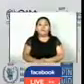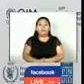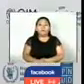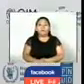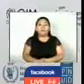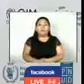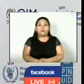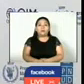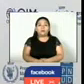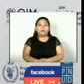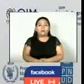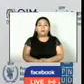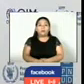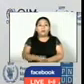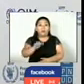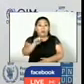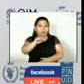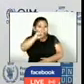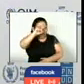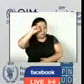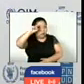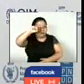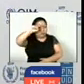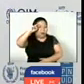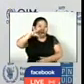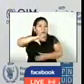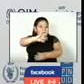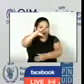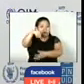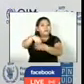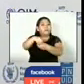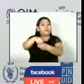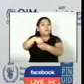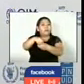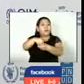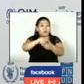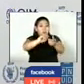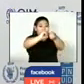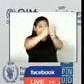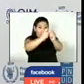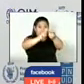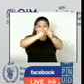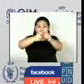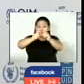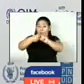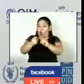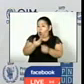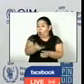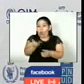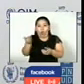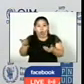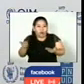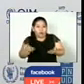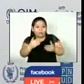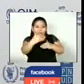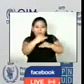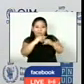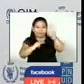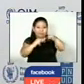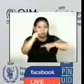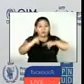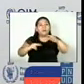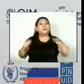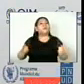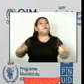Este ha sido un proyecto amplio que abarca no solo las remodelaciones y el equipamiento del Caipén, sino que